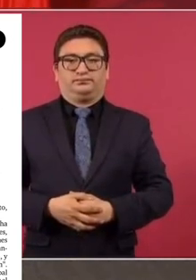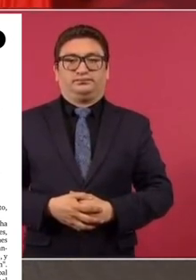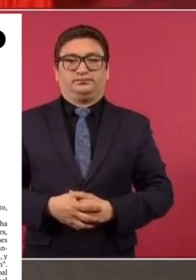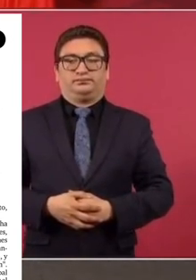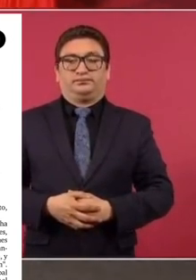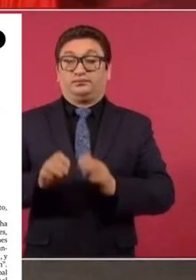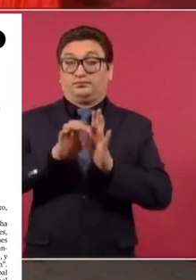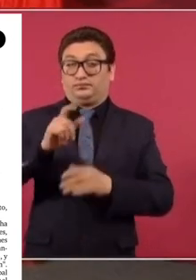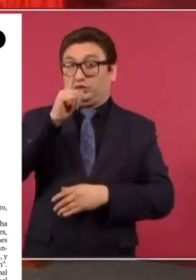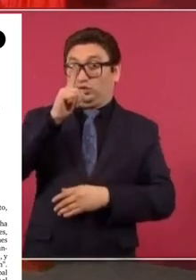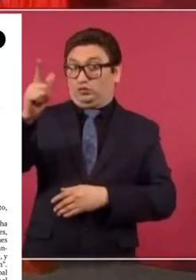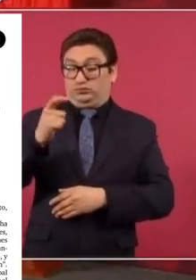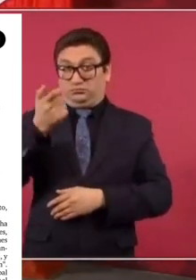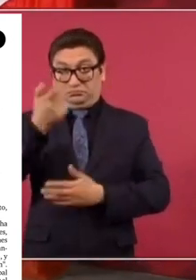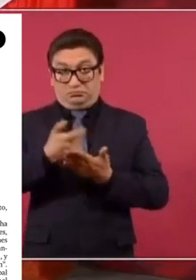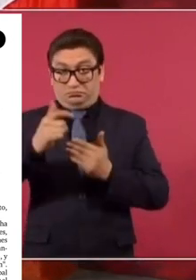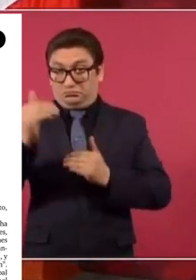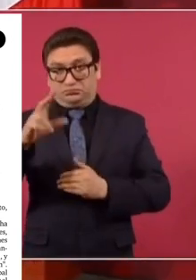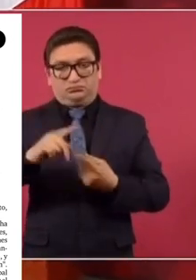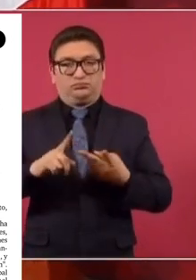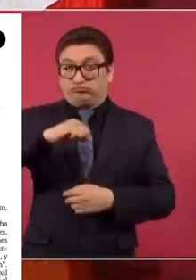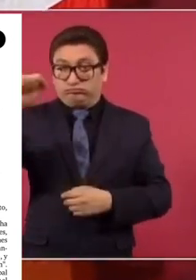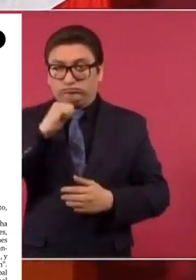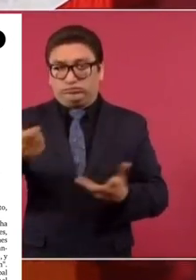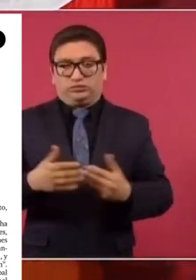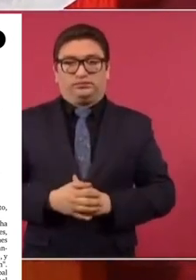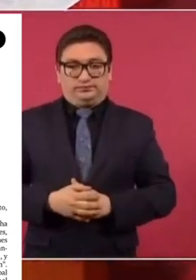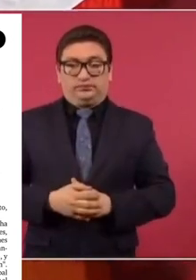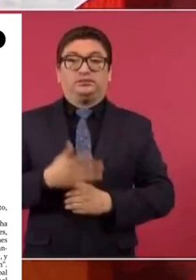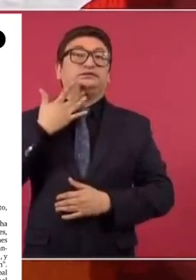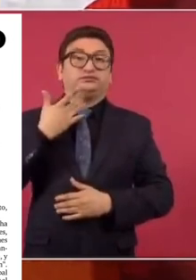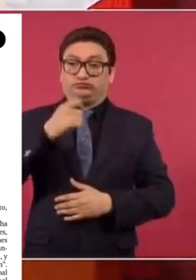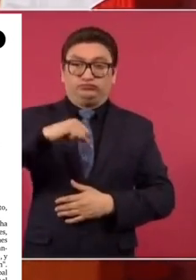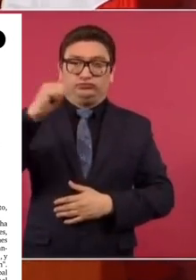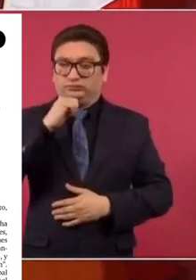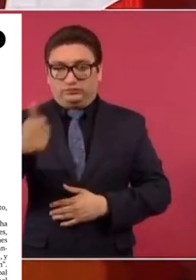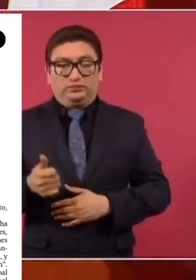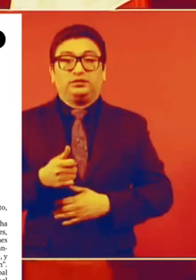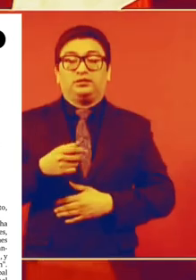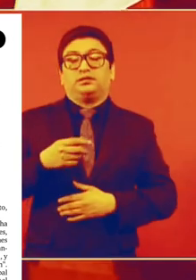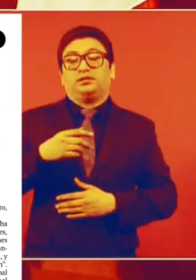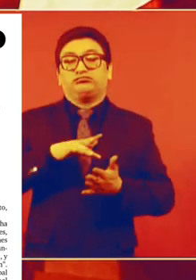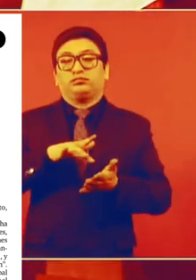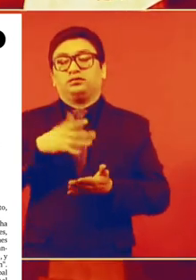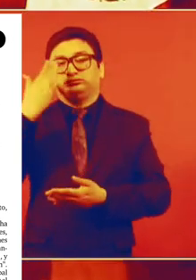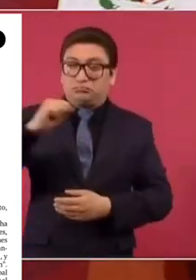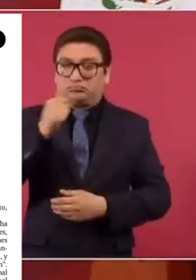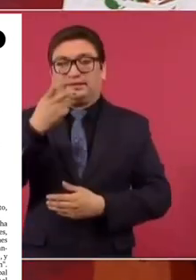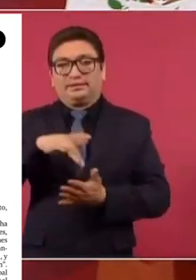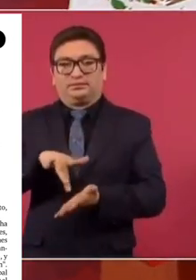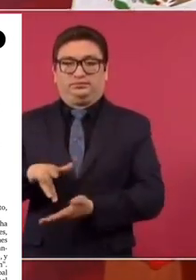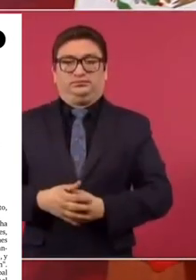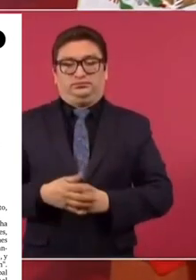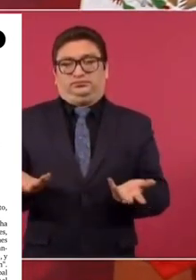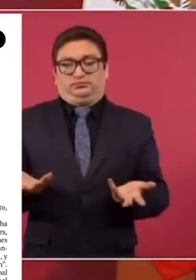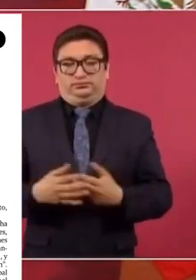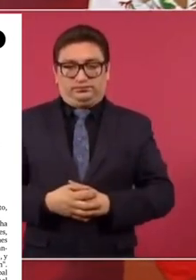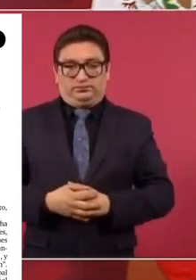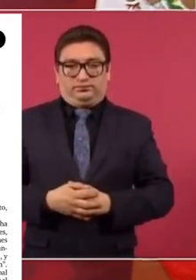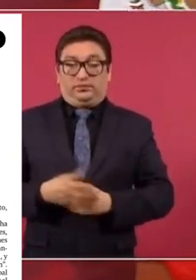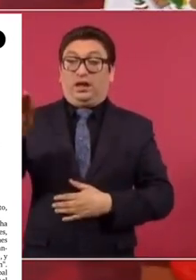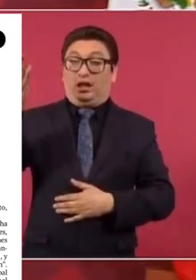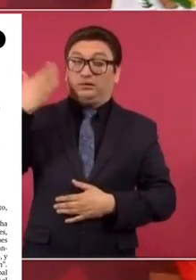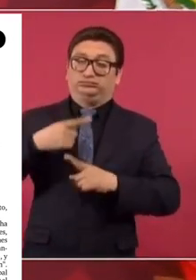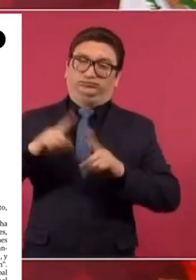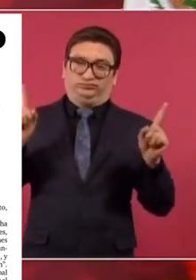no aumente el precio de la luz, no aumente el precio del gas, no aumente el precio de la gasolina, no aumente el precio del diésel, no aumentan los impuestos. O sea, no es